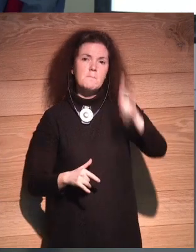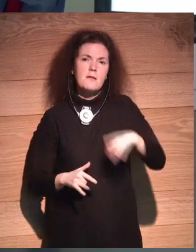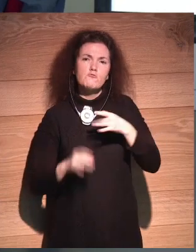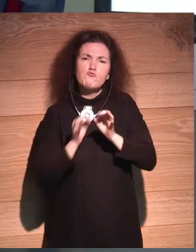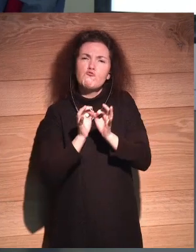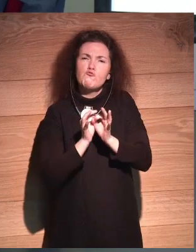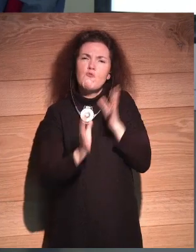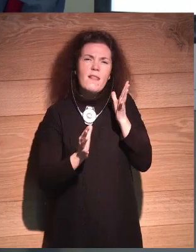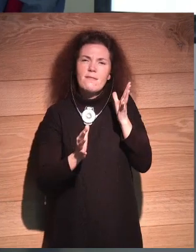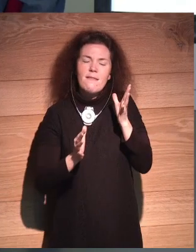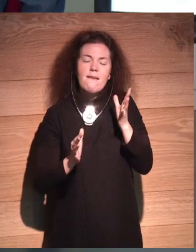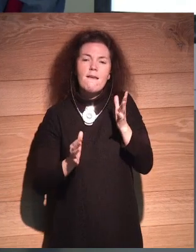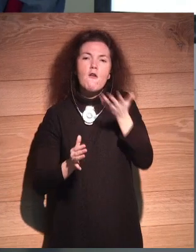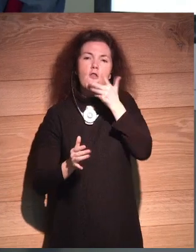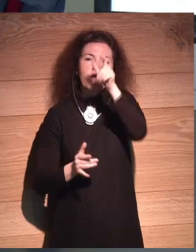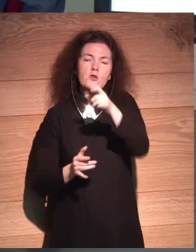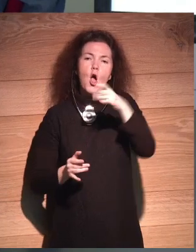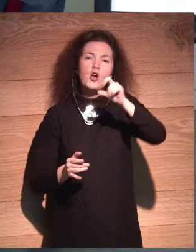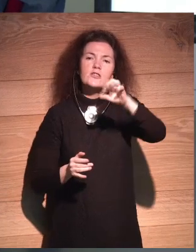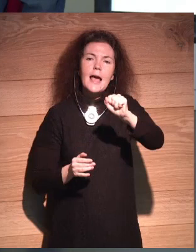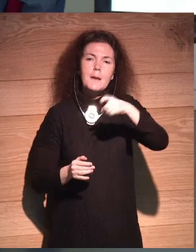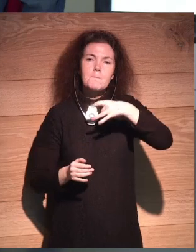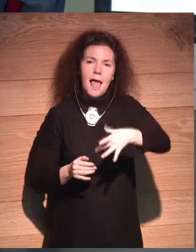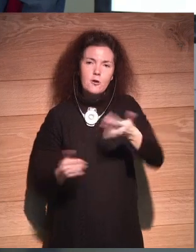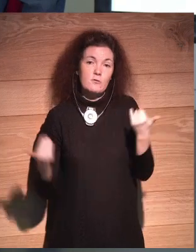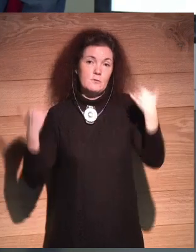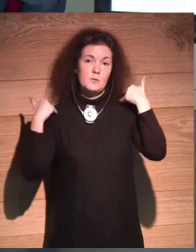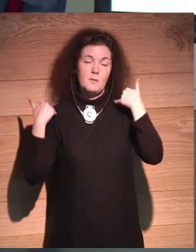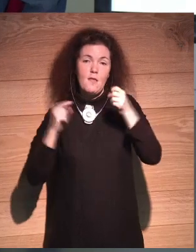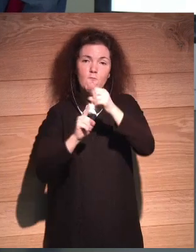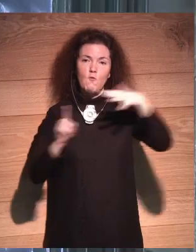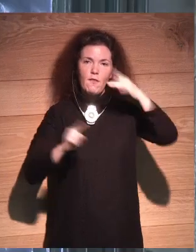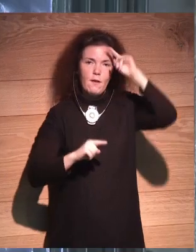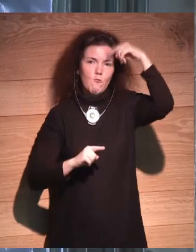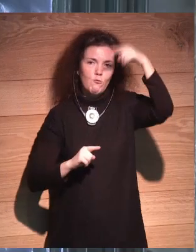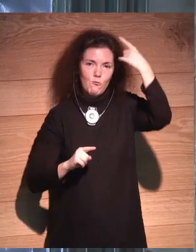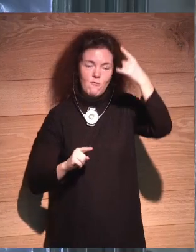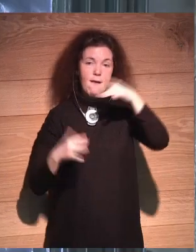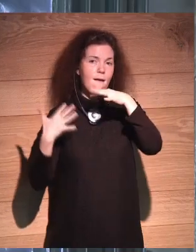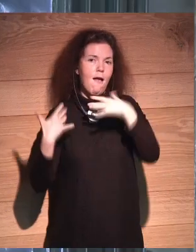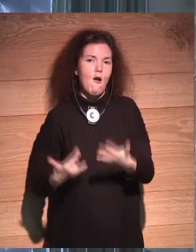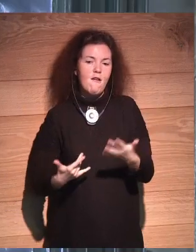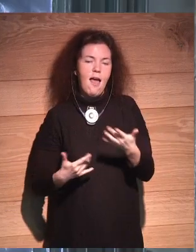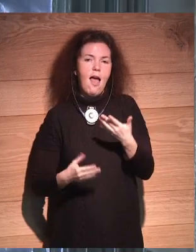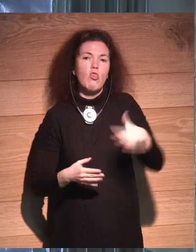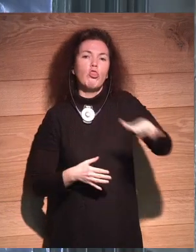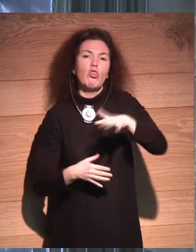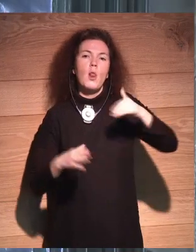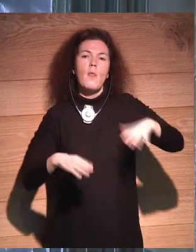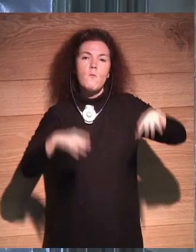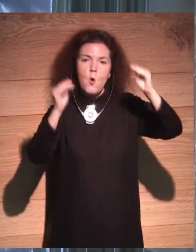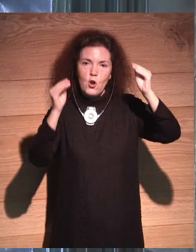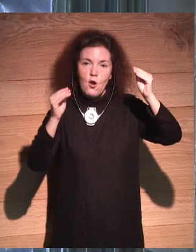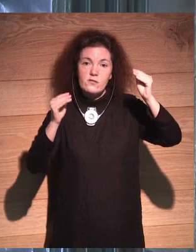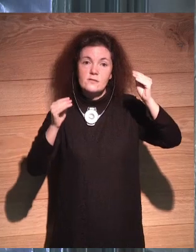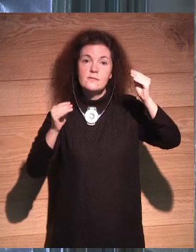suerte de haber conocido a Óscar Blanco, el responsable del Foro de la Cultura, que actualmente se desarrolla en Burgos y esperemos